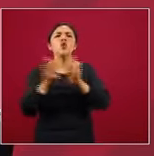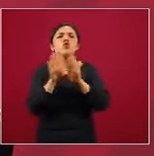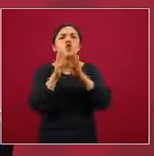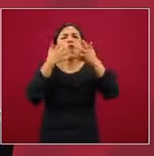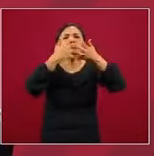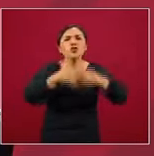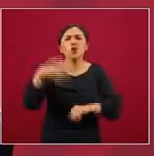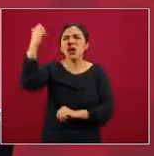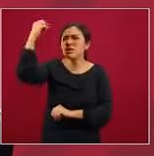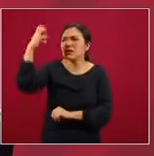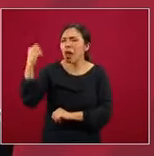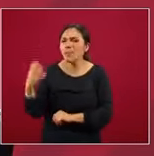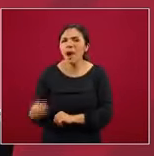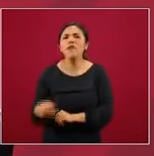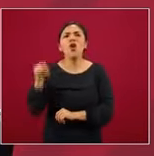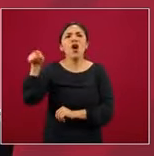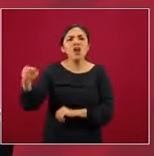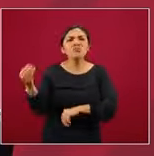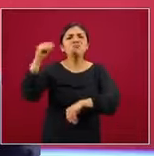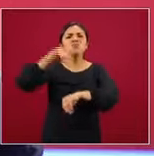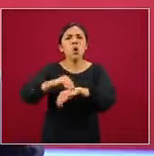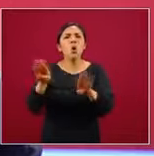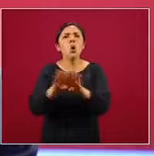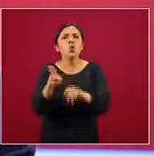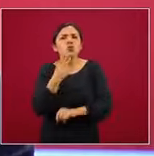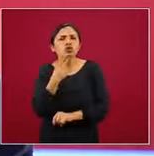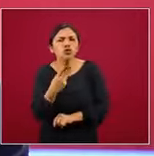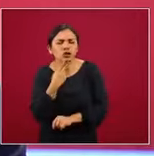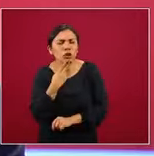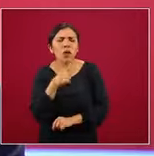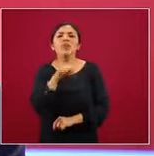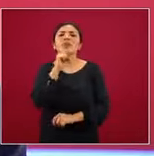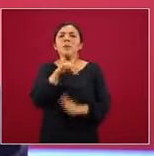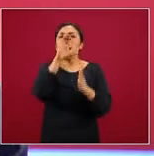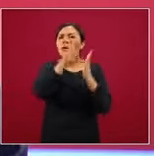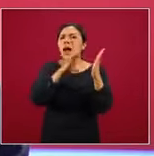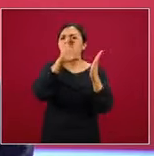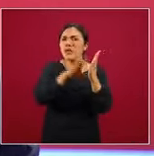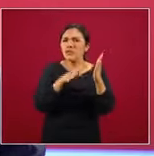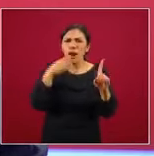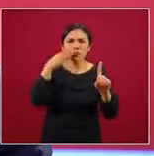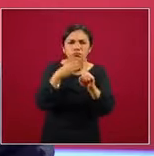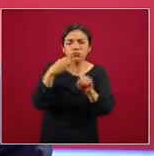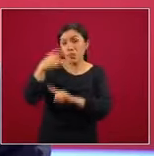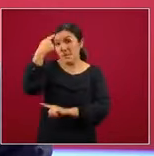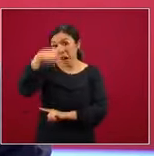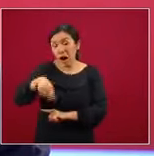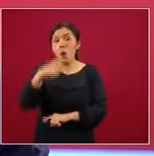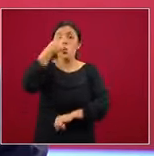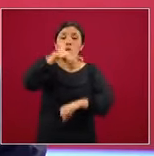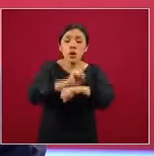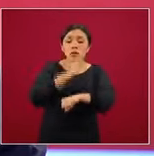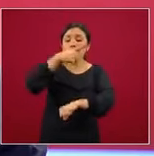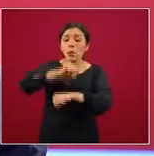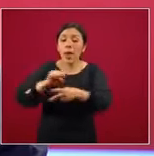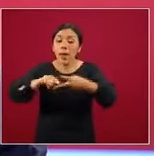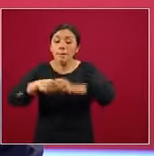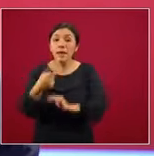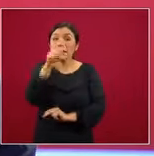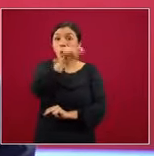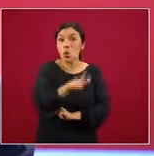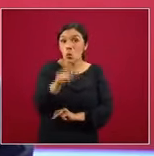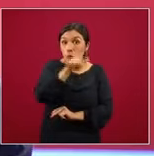del semáforo, las modalidades de su implantación, incluso el calendario específico, para que cada semana, empezando el